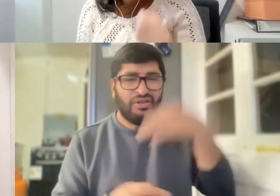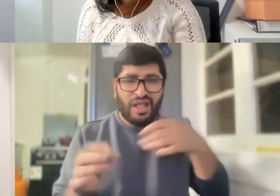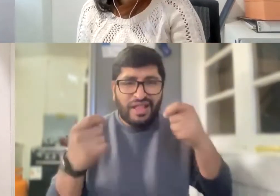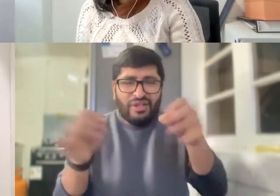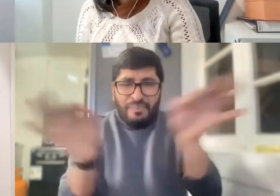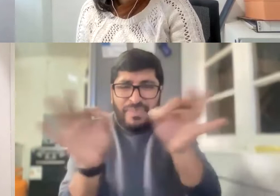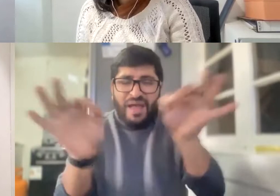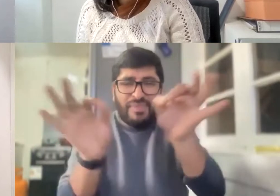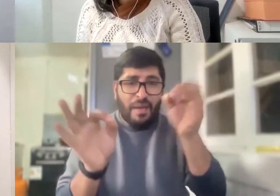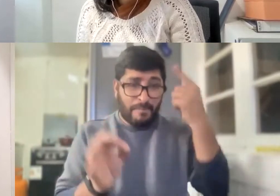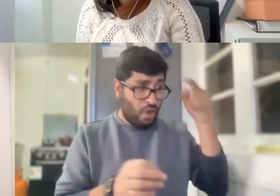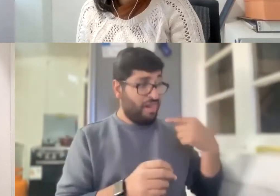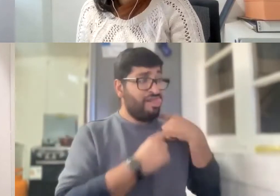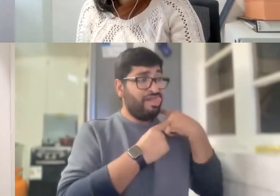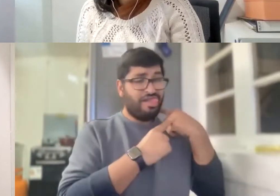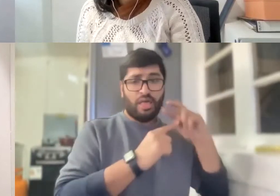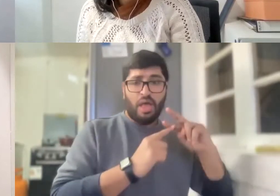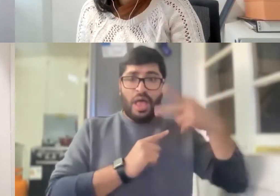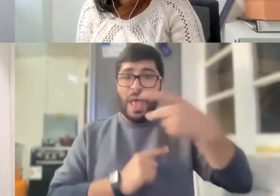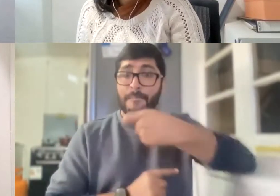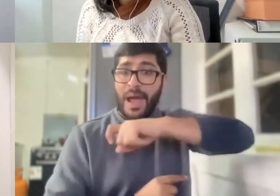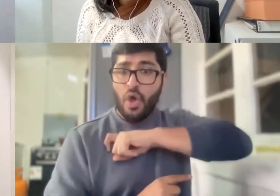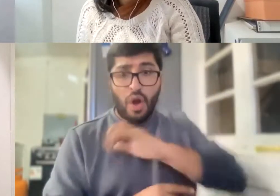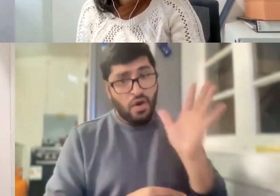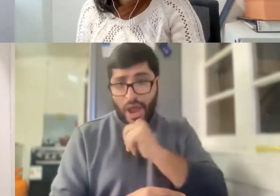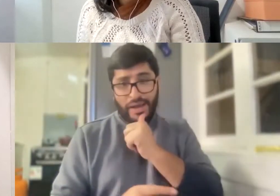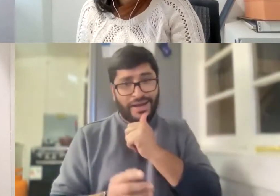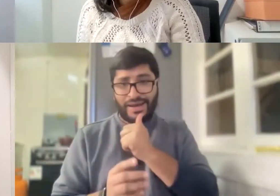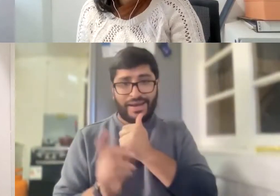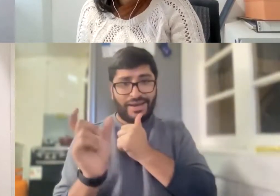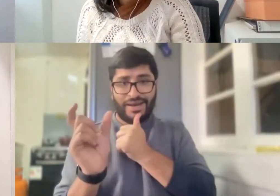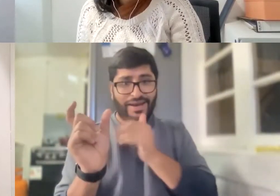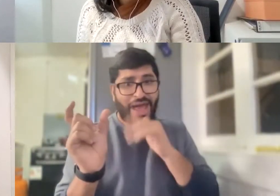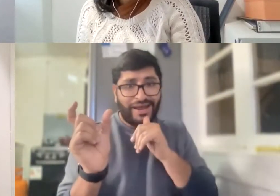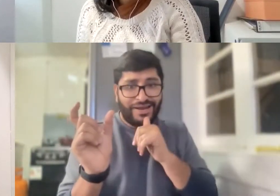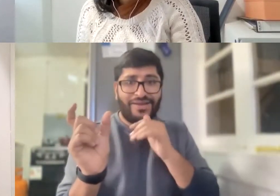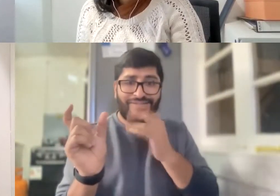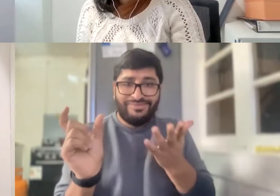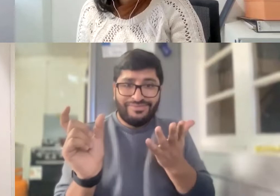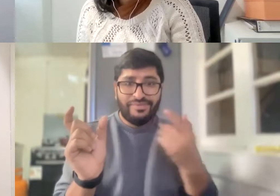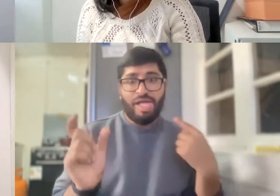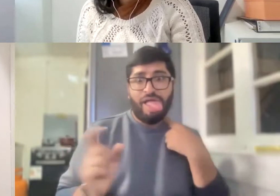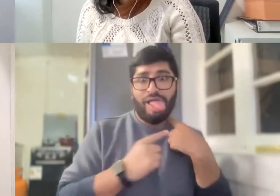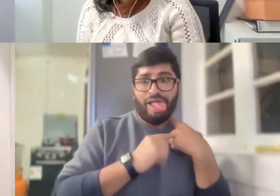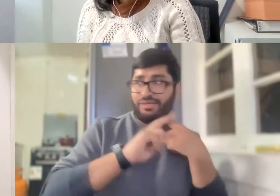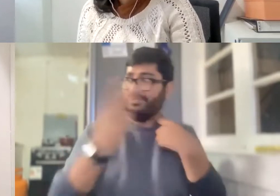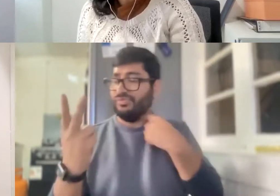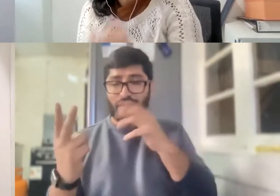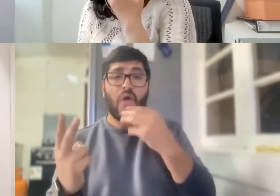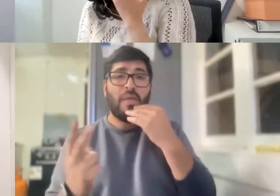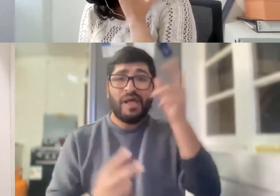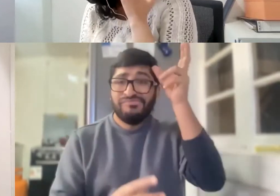o víctima. La persona oyente no la entiende. ¿Cómo se la explico? Al español no tiene un significado.